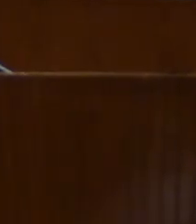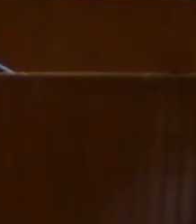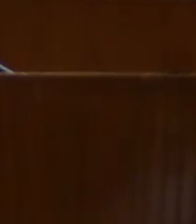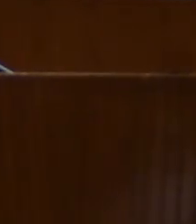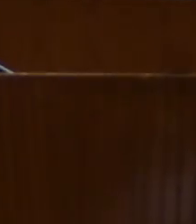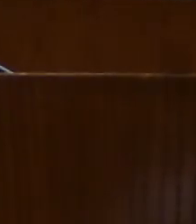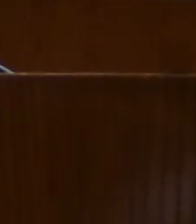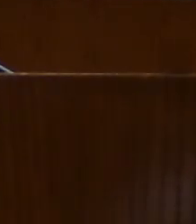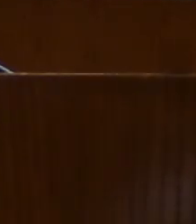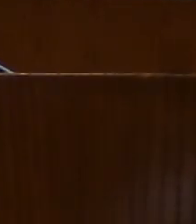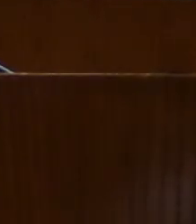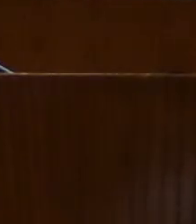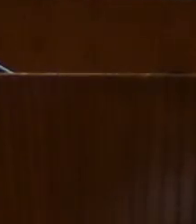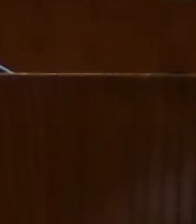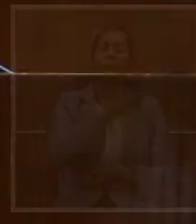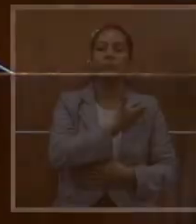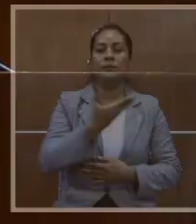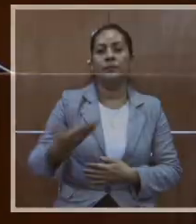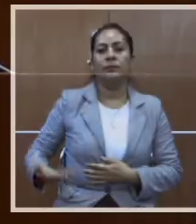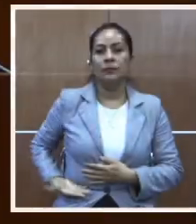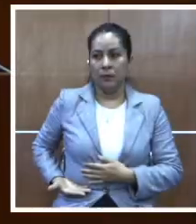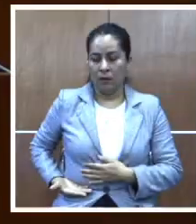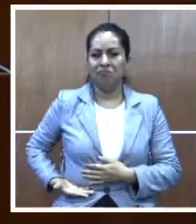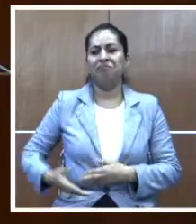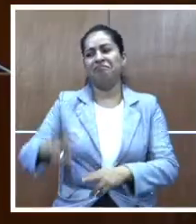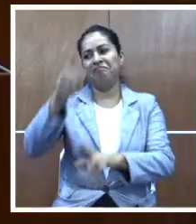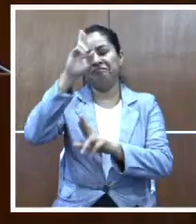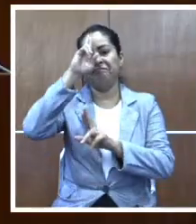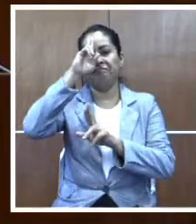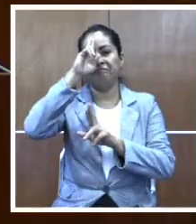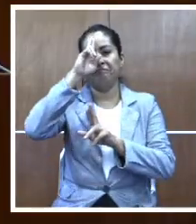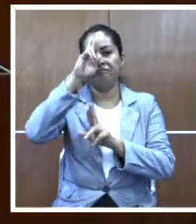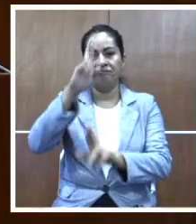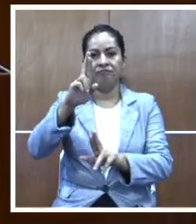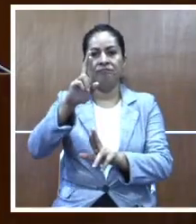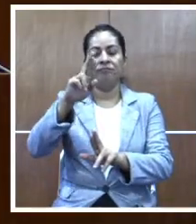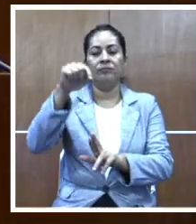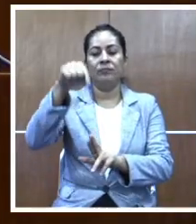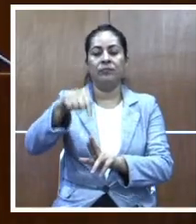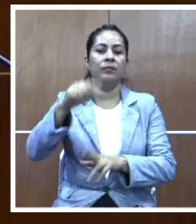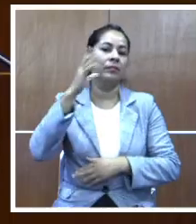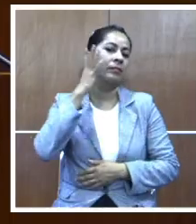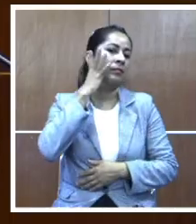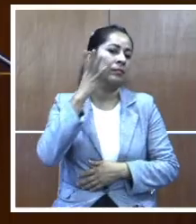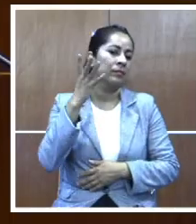días, presidente. Con el debido respeto a esta soberanía,